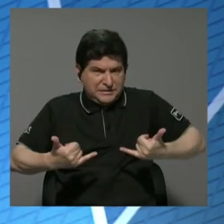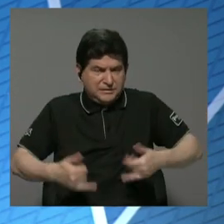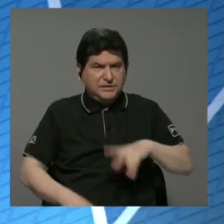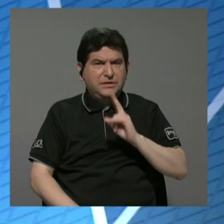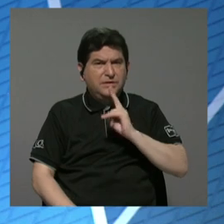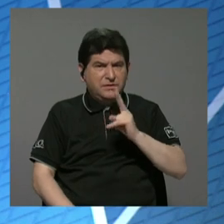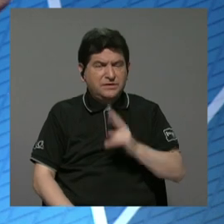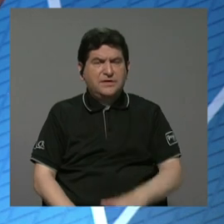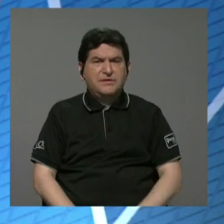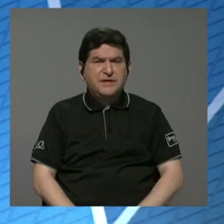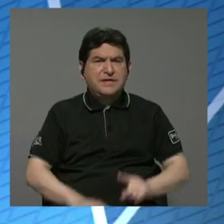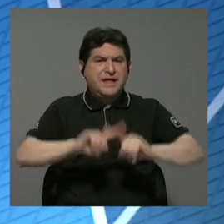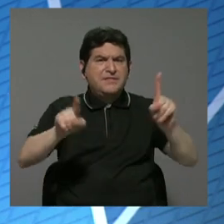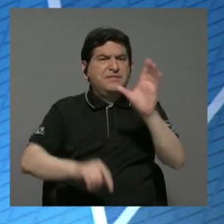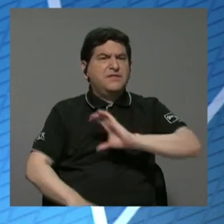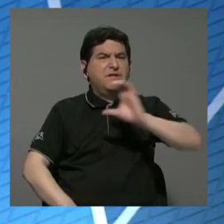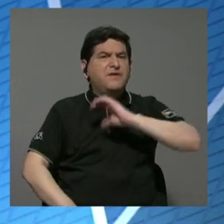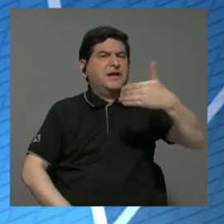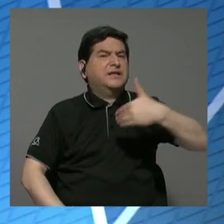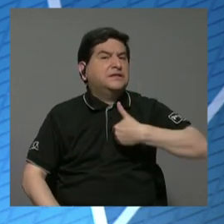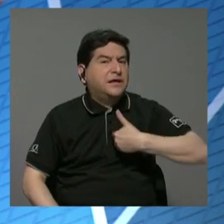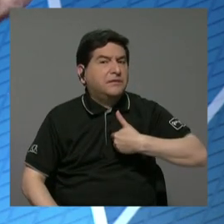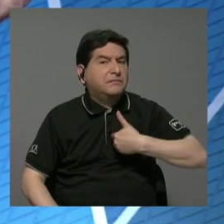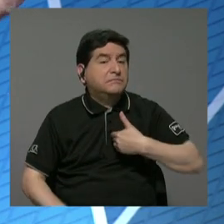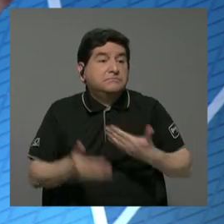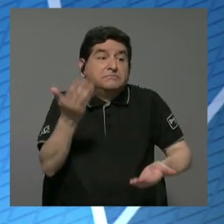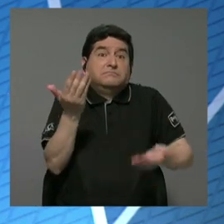realmente ha tomado otra dimensión?